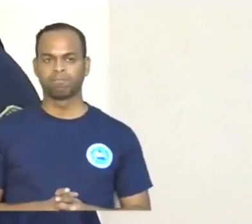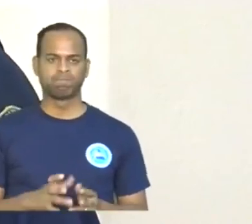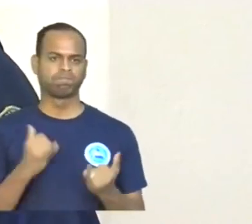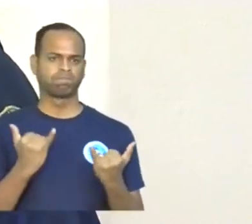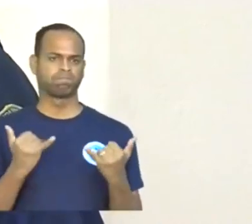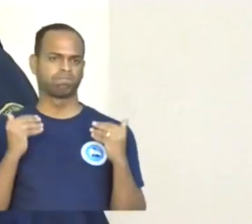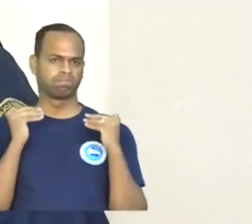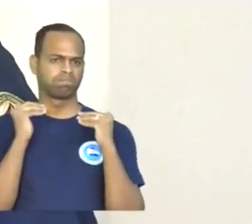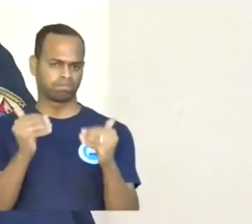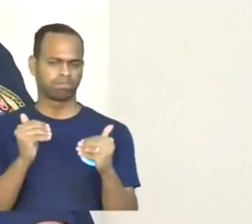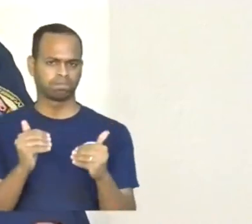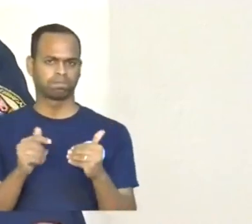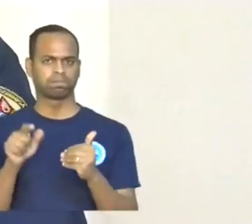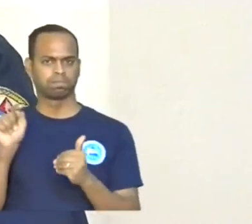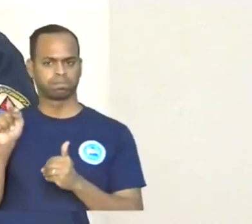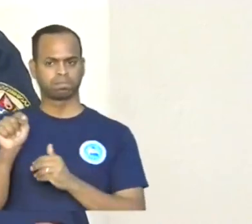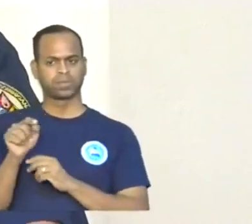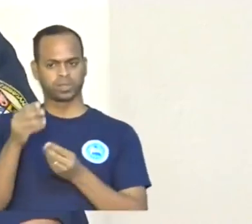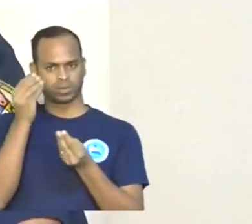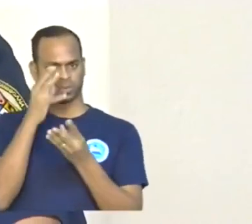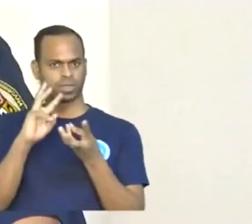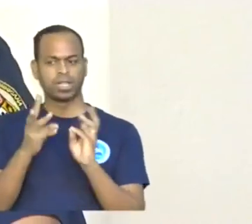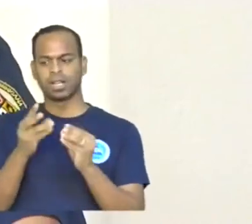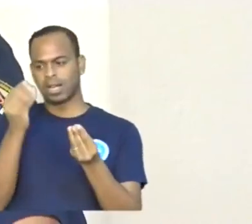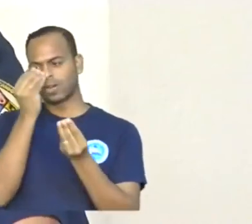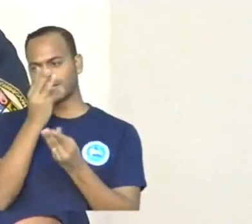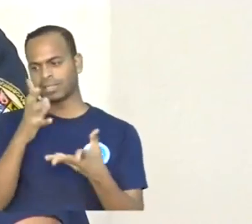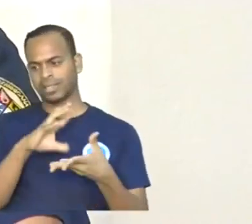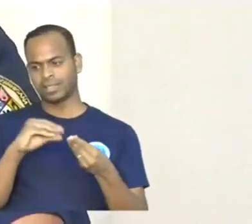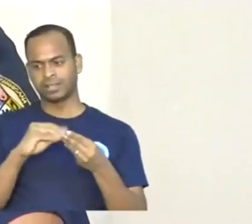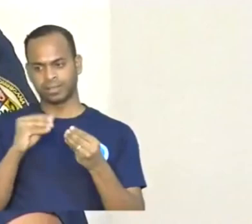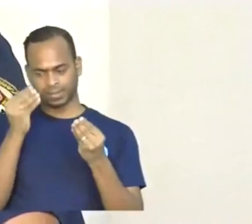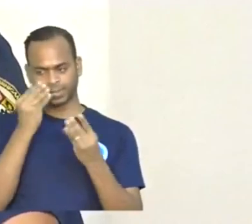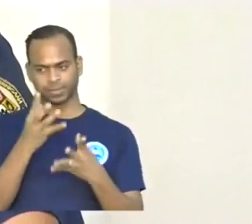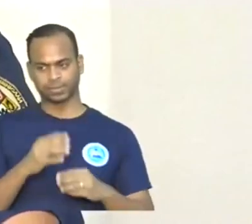y luego pasamos con el mayor general Juan Manuel Méndez García.